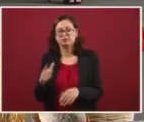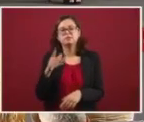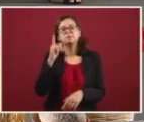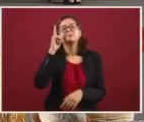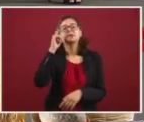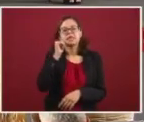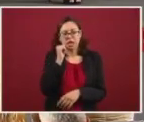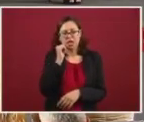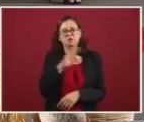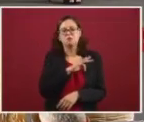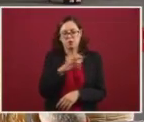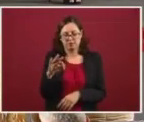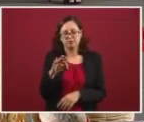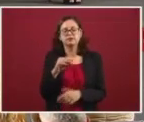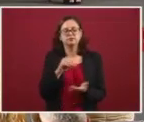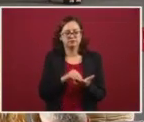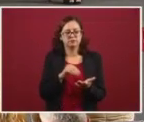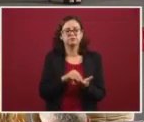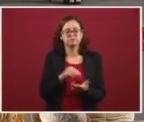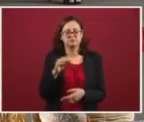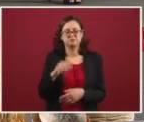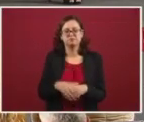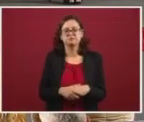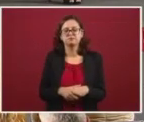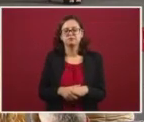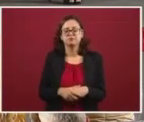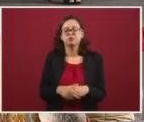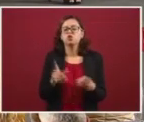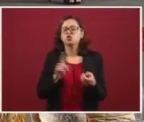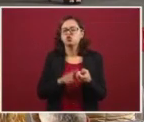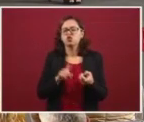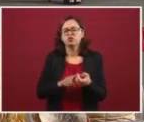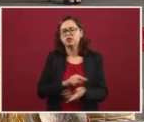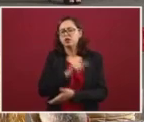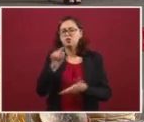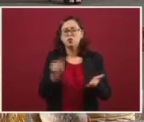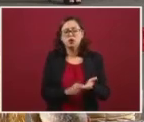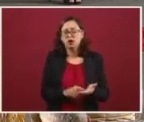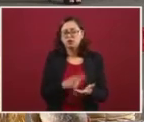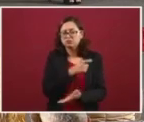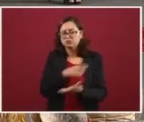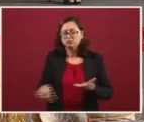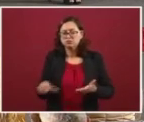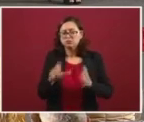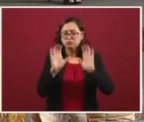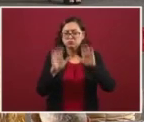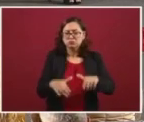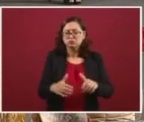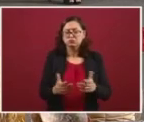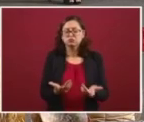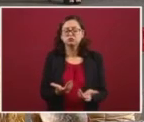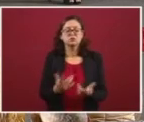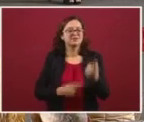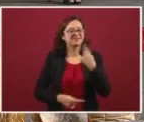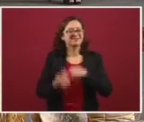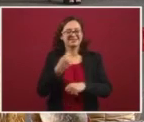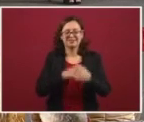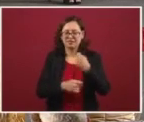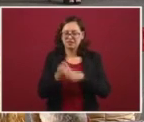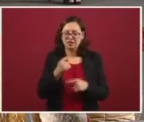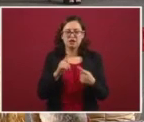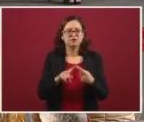hasta el día de mañana. Es importante mencionar dónde pueden comprar las bases. La pueden comprar en tiendas de conveniencia en todo el país,